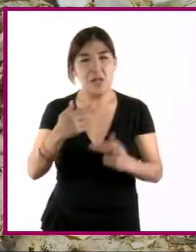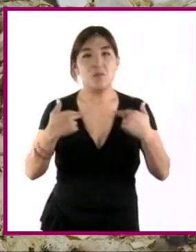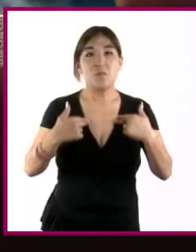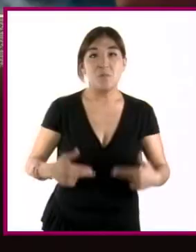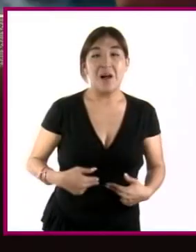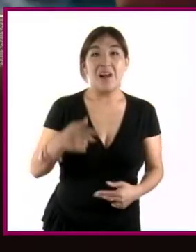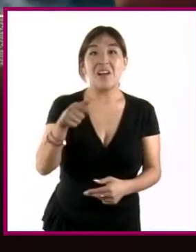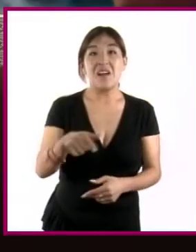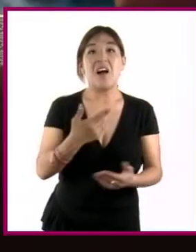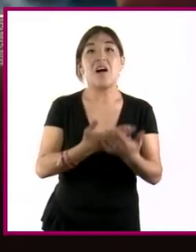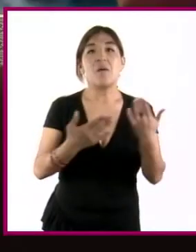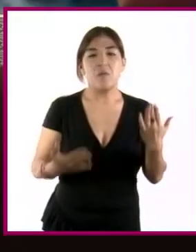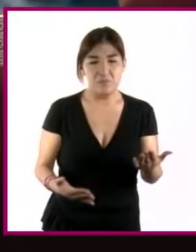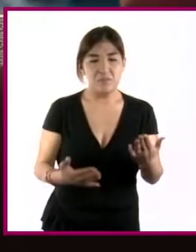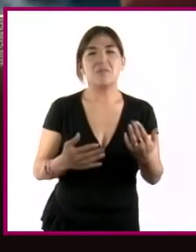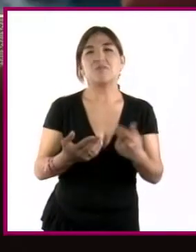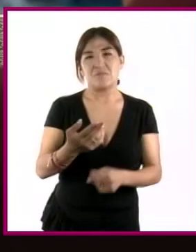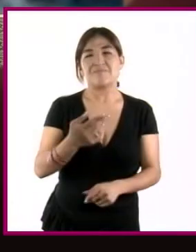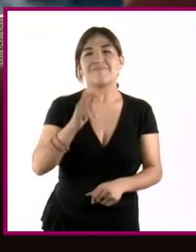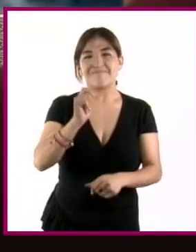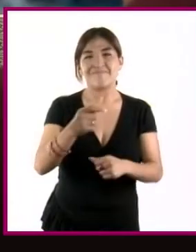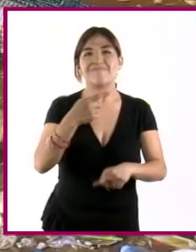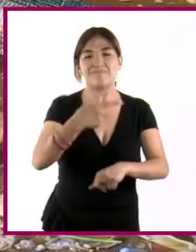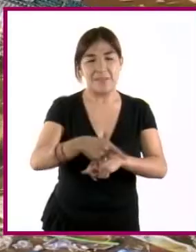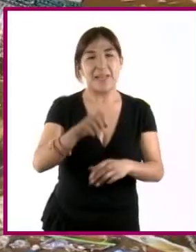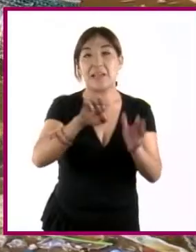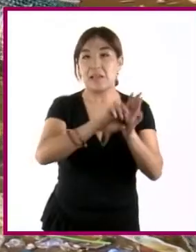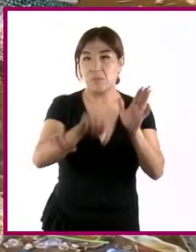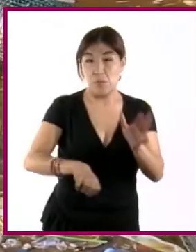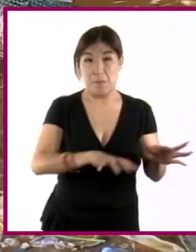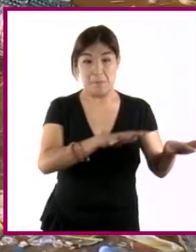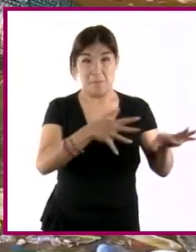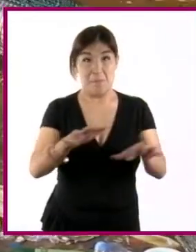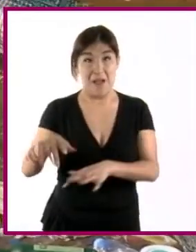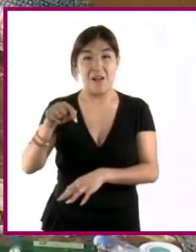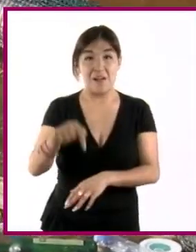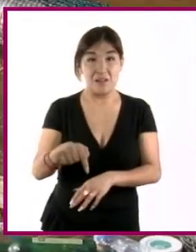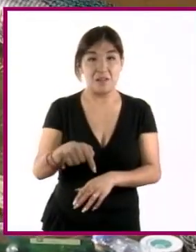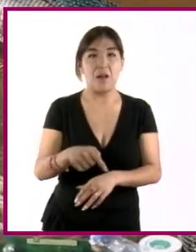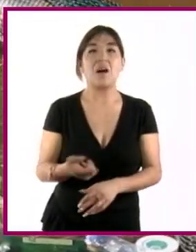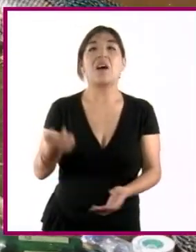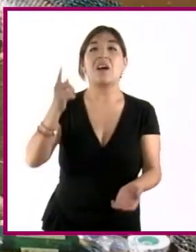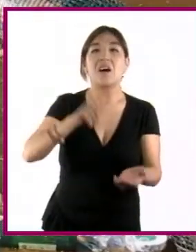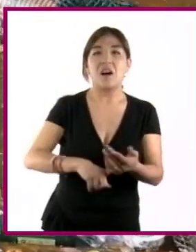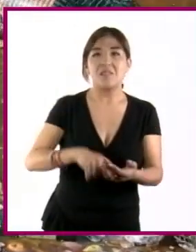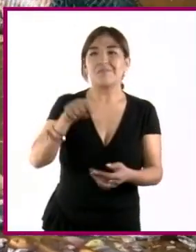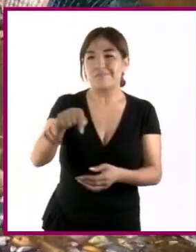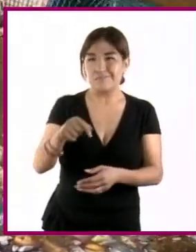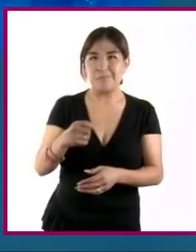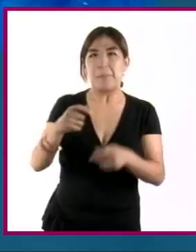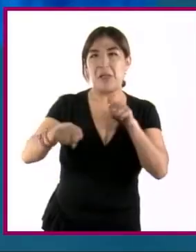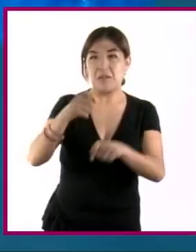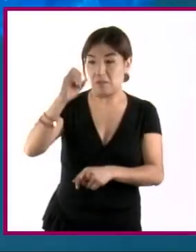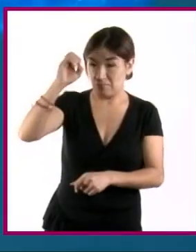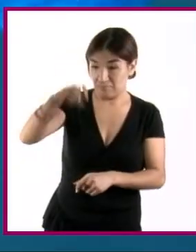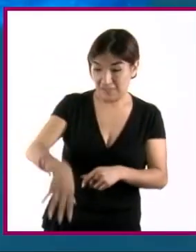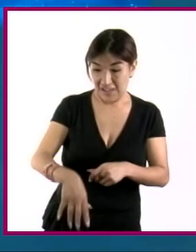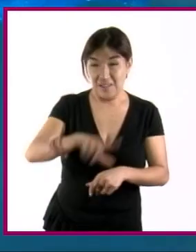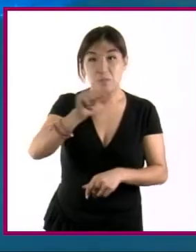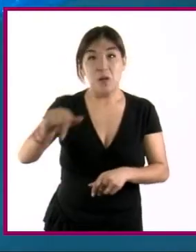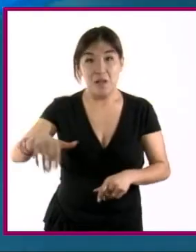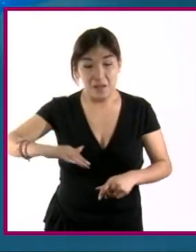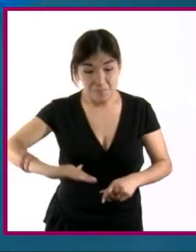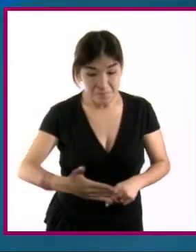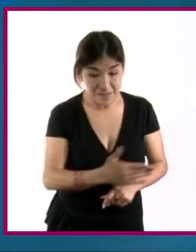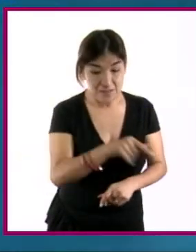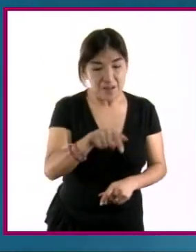ecosistemas. En el medio marino, por ejemplo, ingresan a las cadenas alimenticias porque son